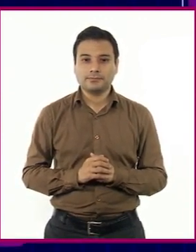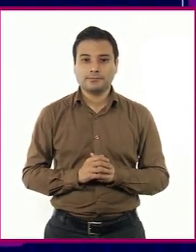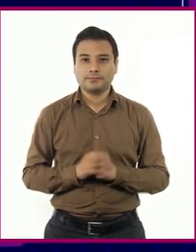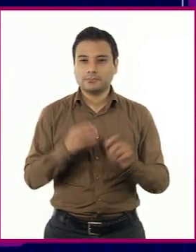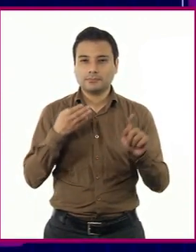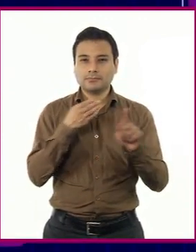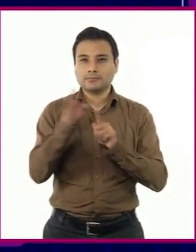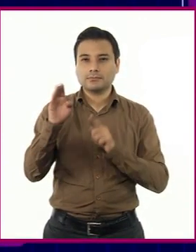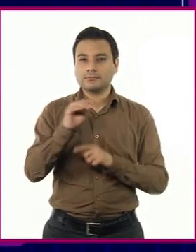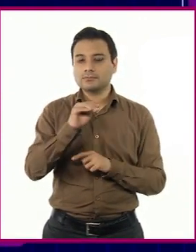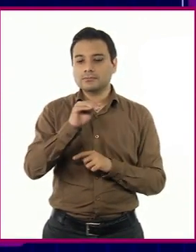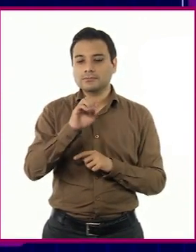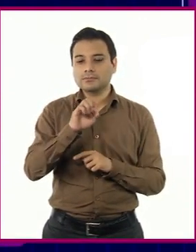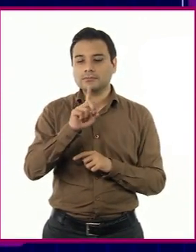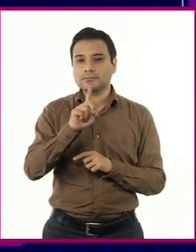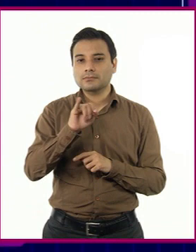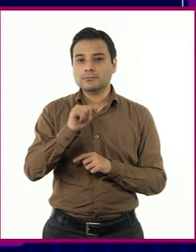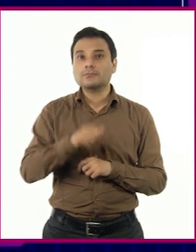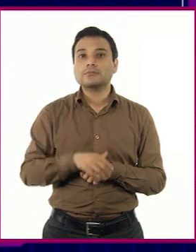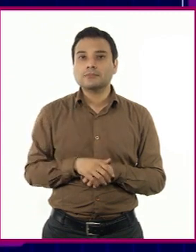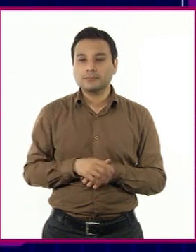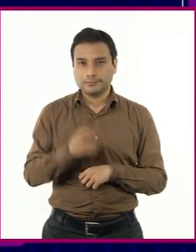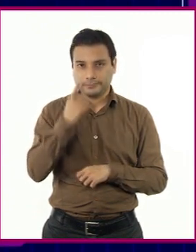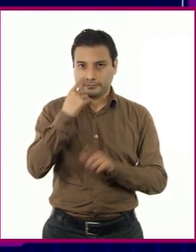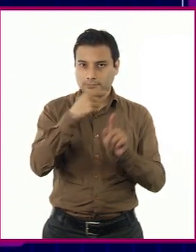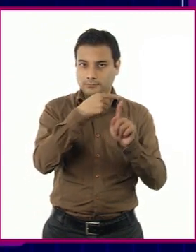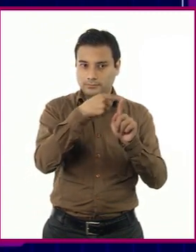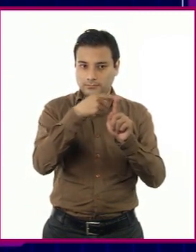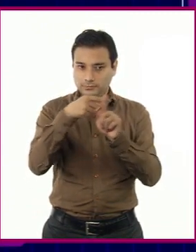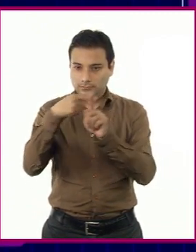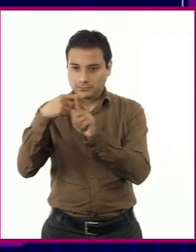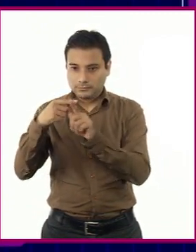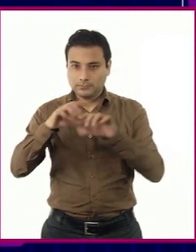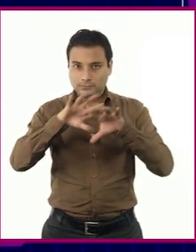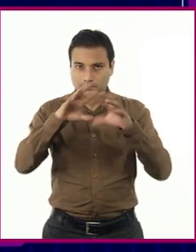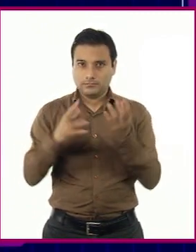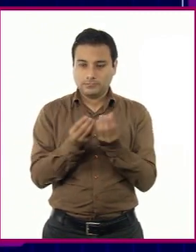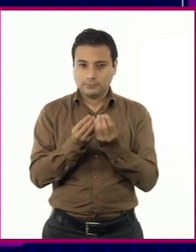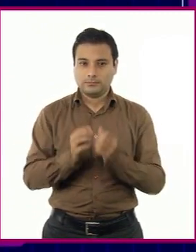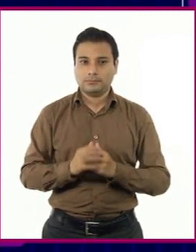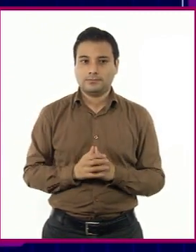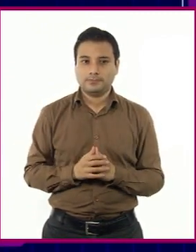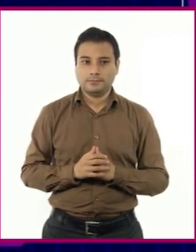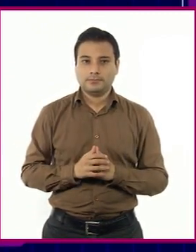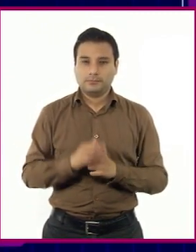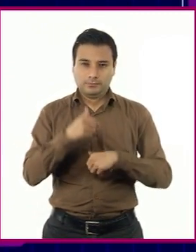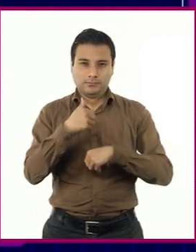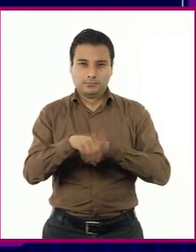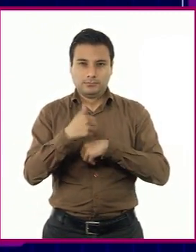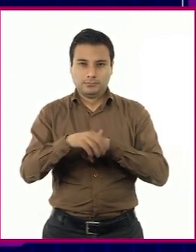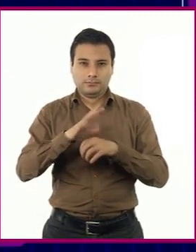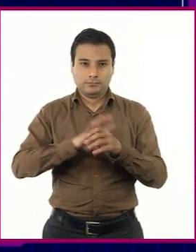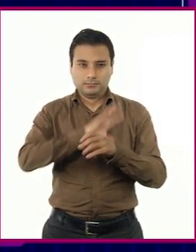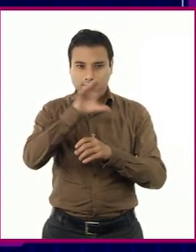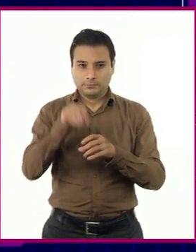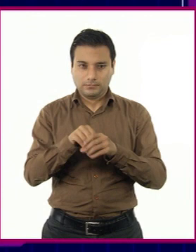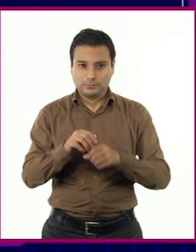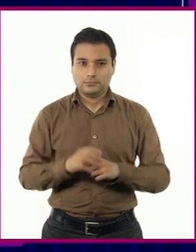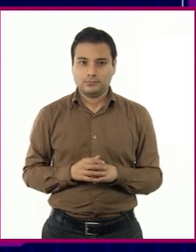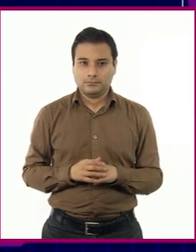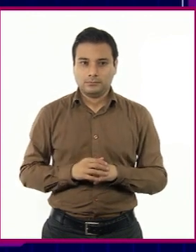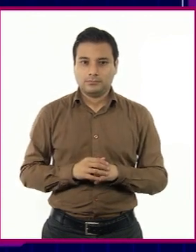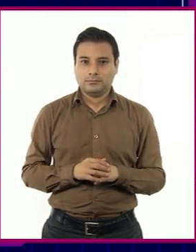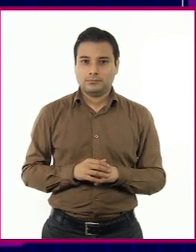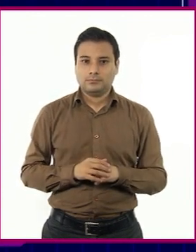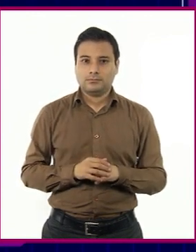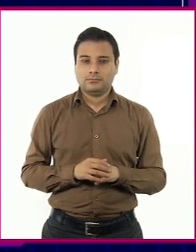desviación media es igual a la suma de la diferencia del valor absoluto de 2.3